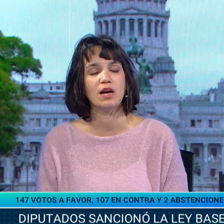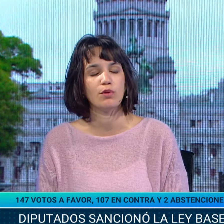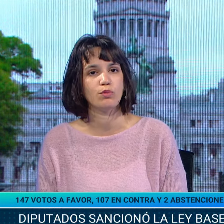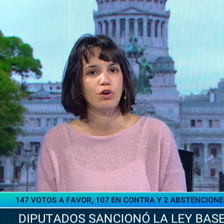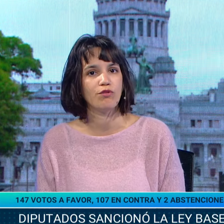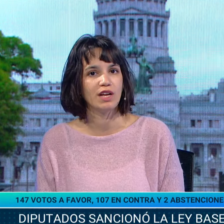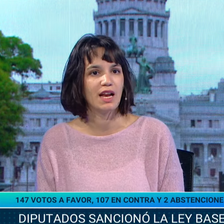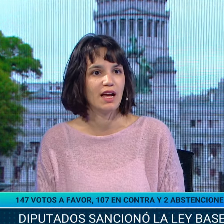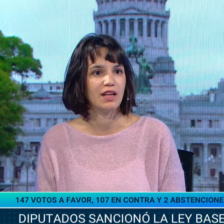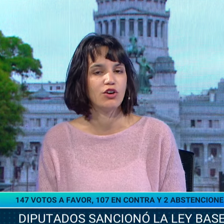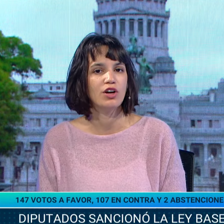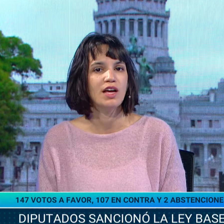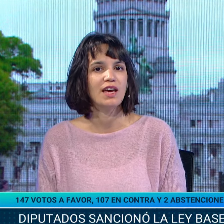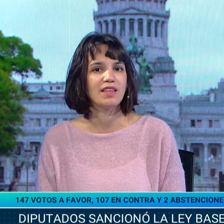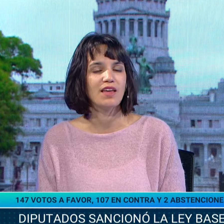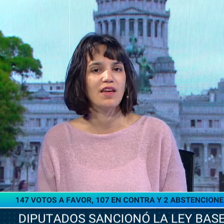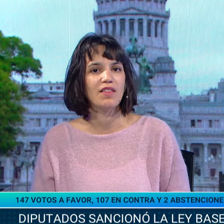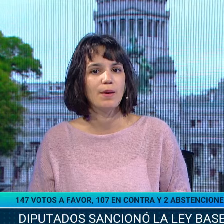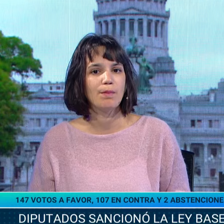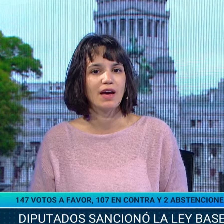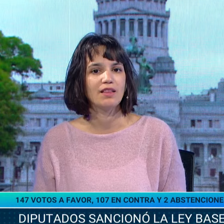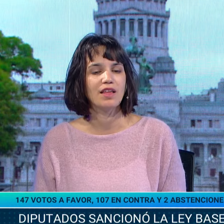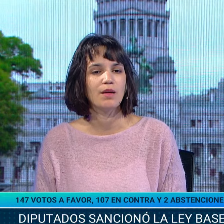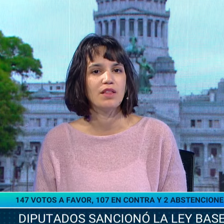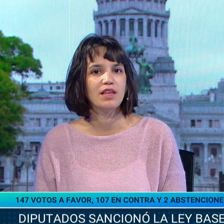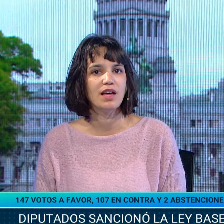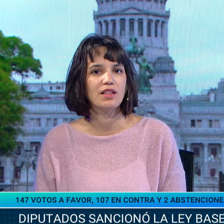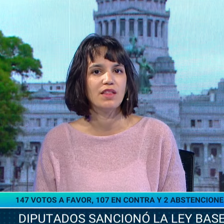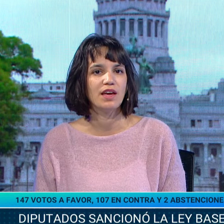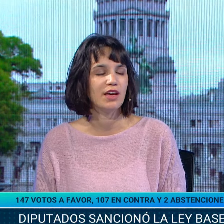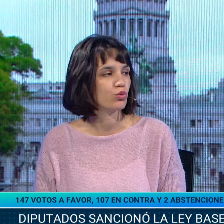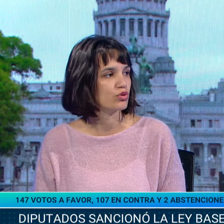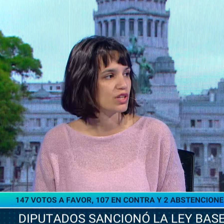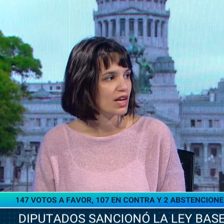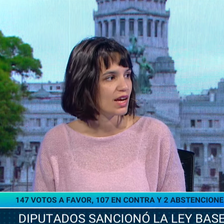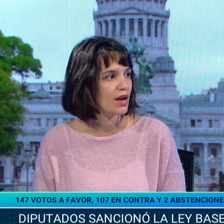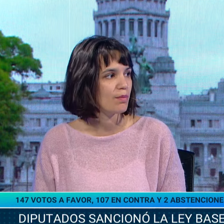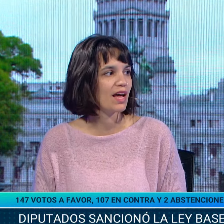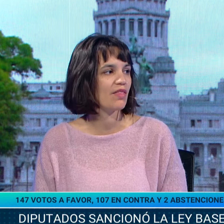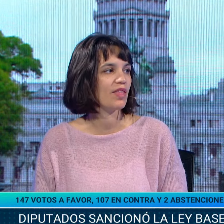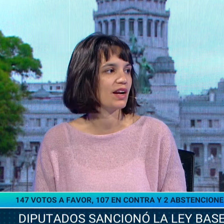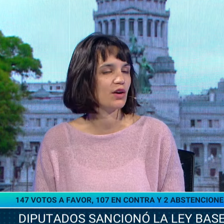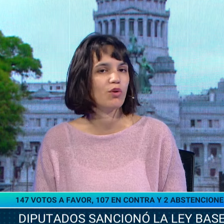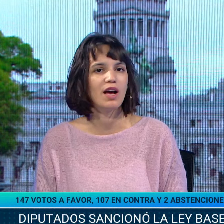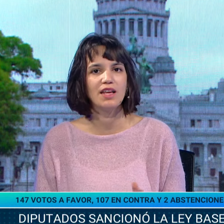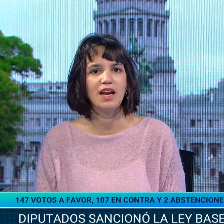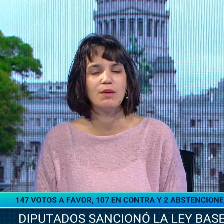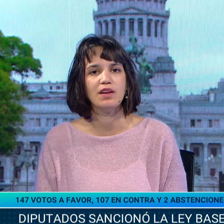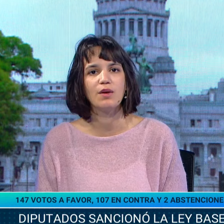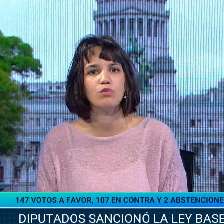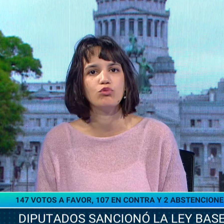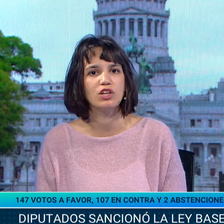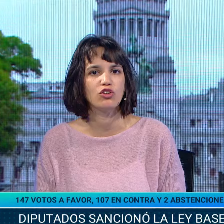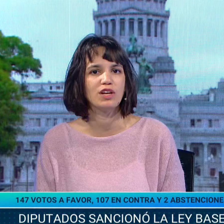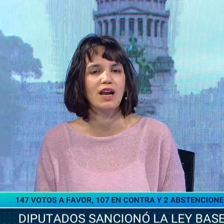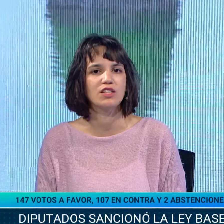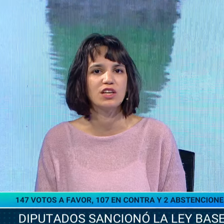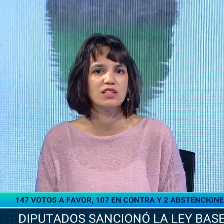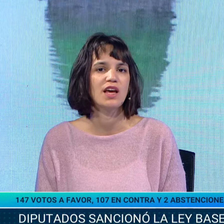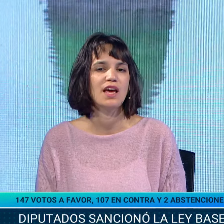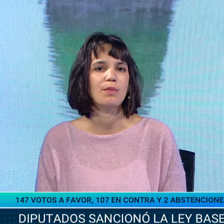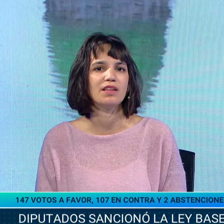lo conversábamos un poco fuera del aire, ¿no? Esta idea de paquete de medidas de Sturzenegger para desregular y eliminar muchas